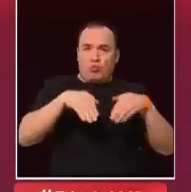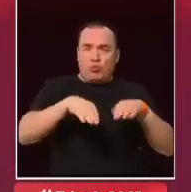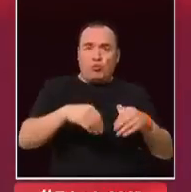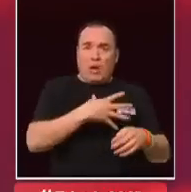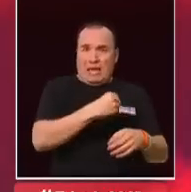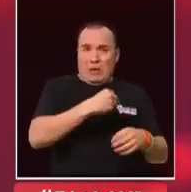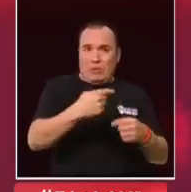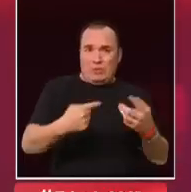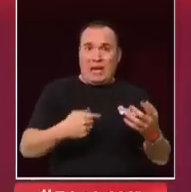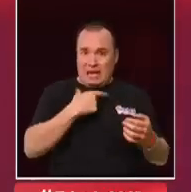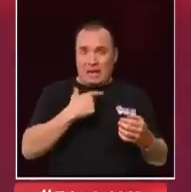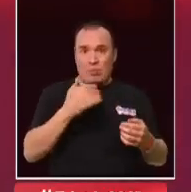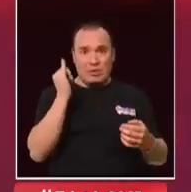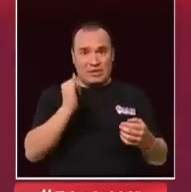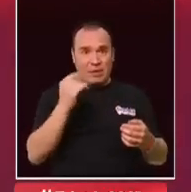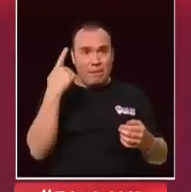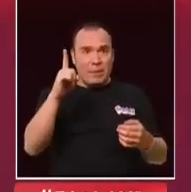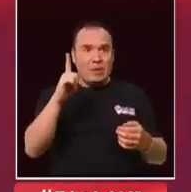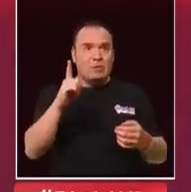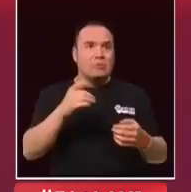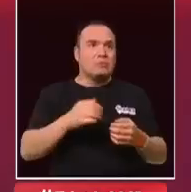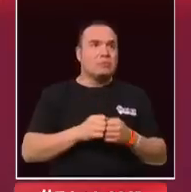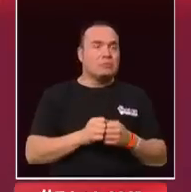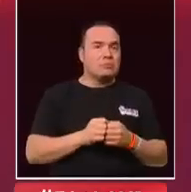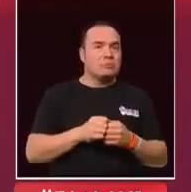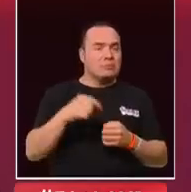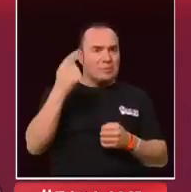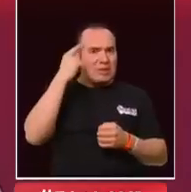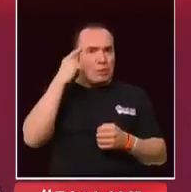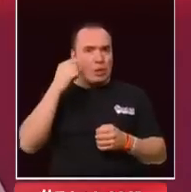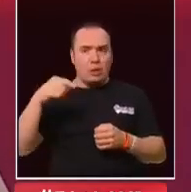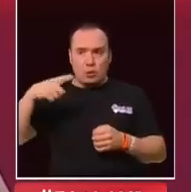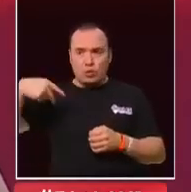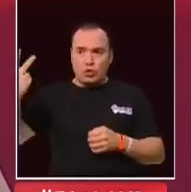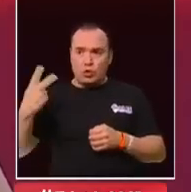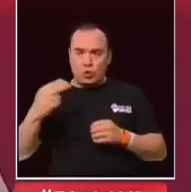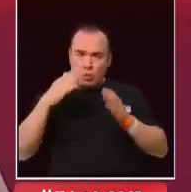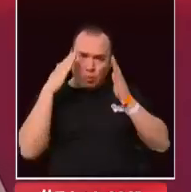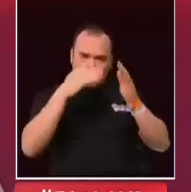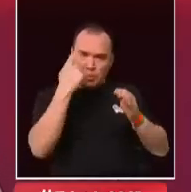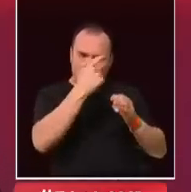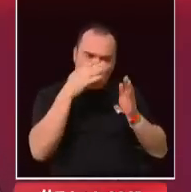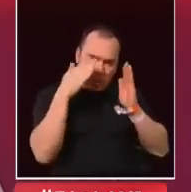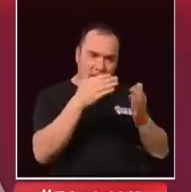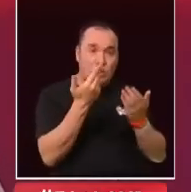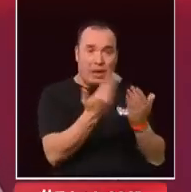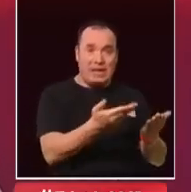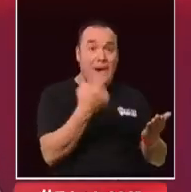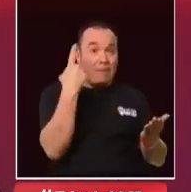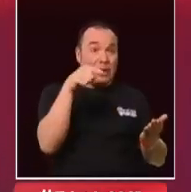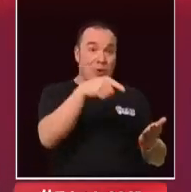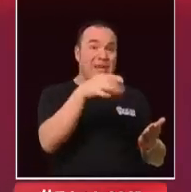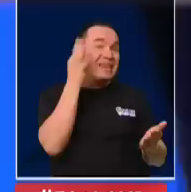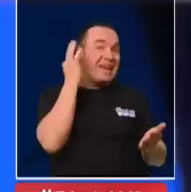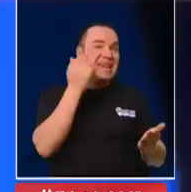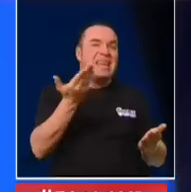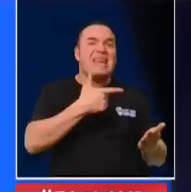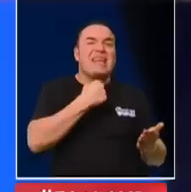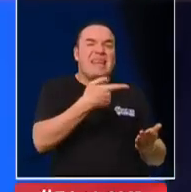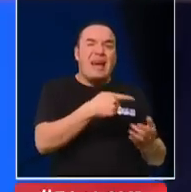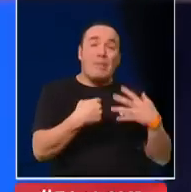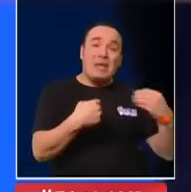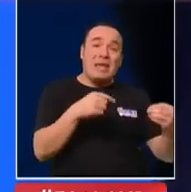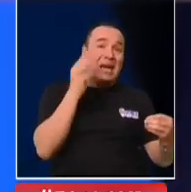dejamos pensando en que la preocupación se centraba en ella y iba a estar bien. Pero ella quería otra cosa. Ella quería otra cosa